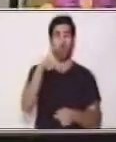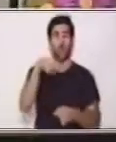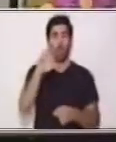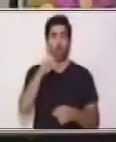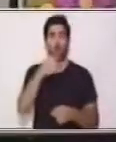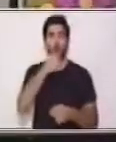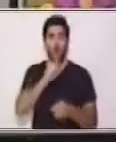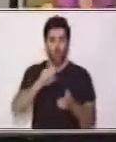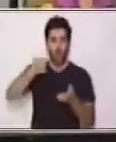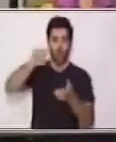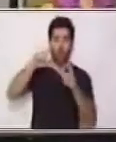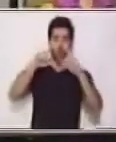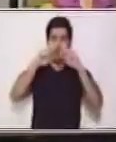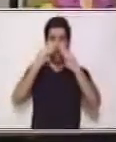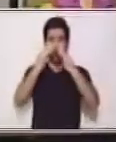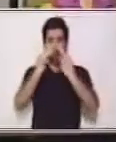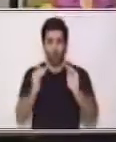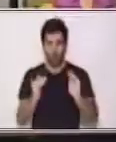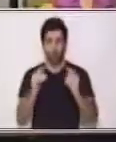la esfera,